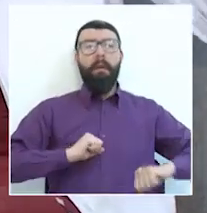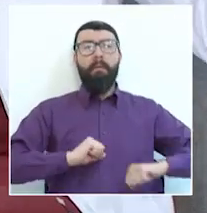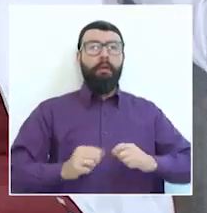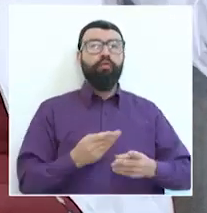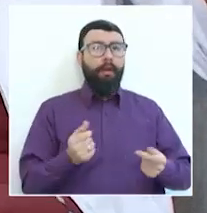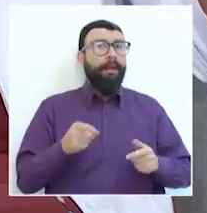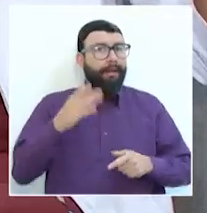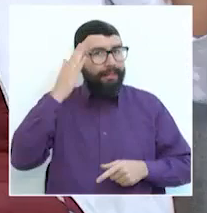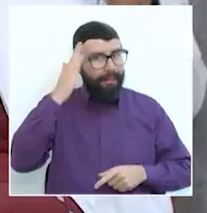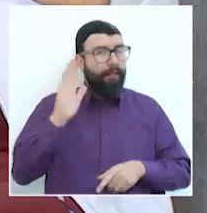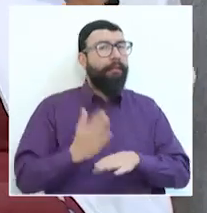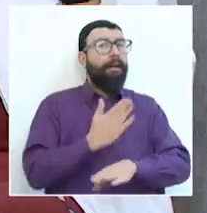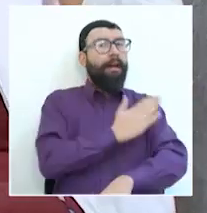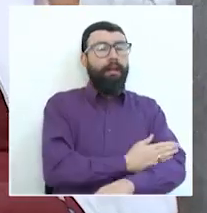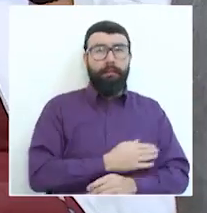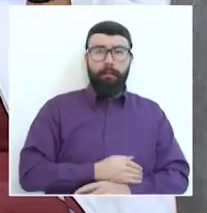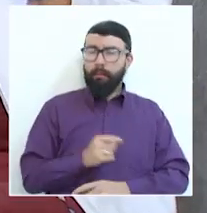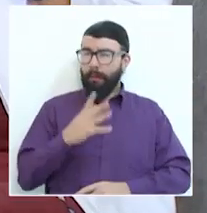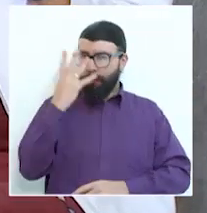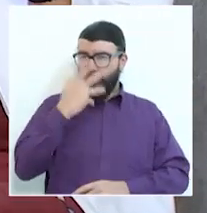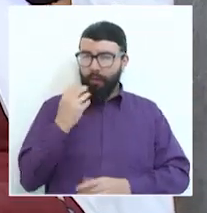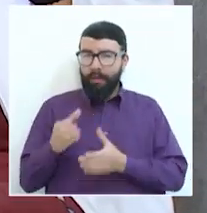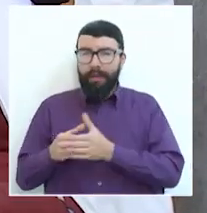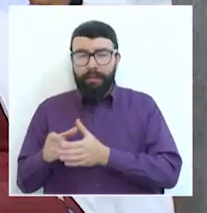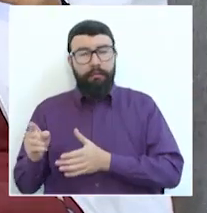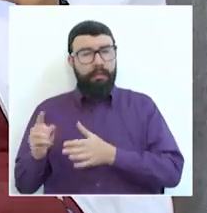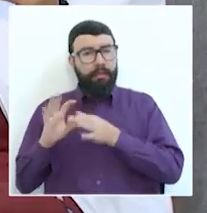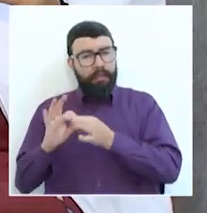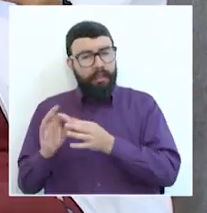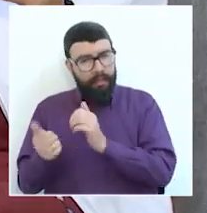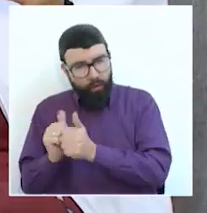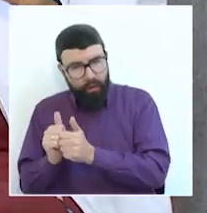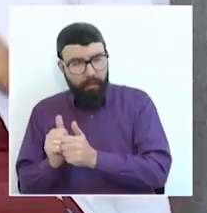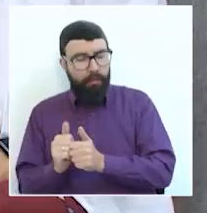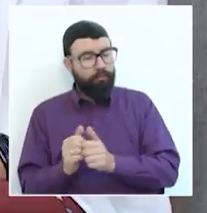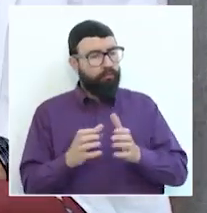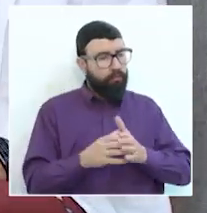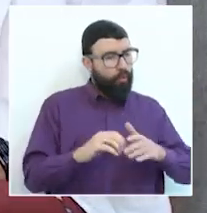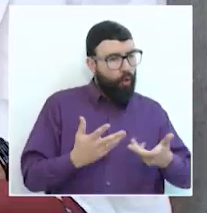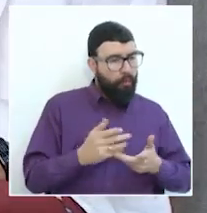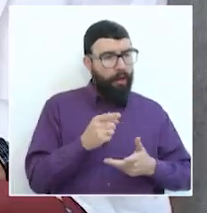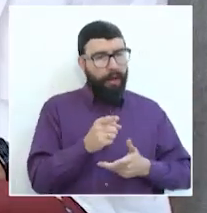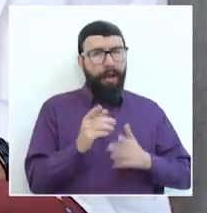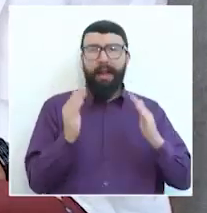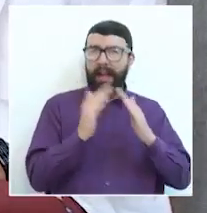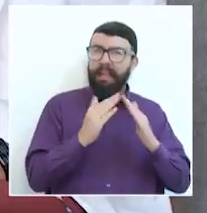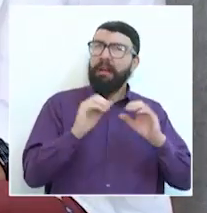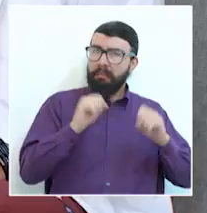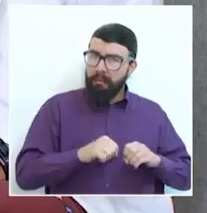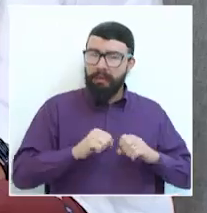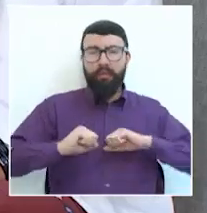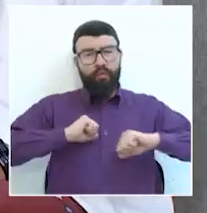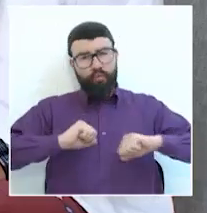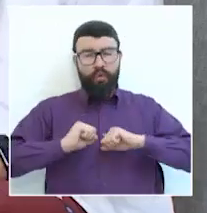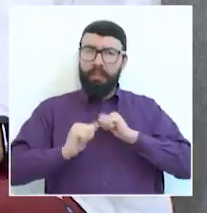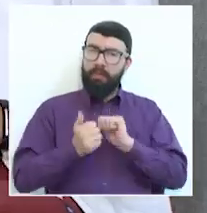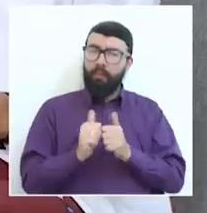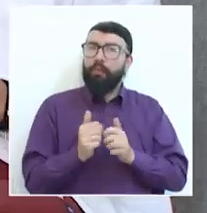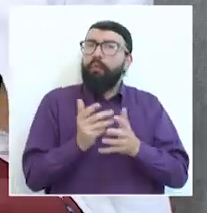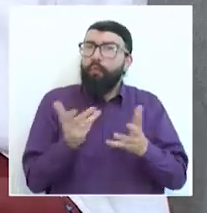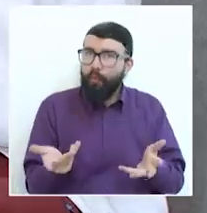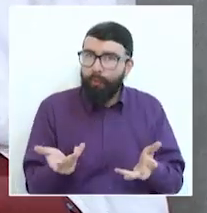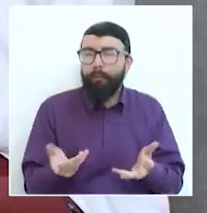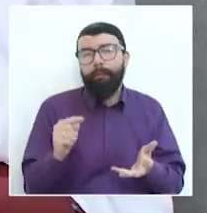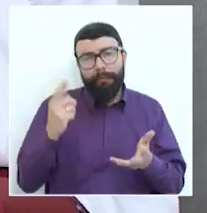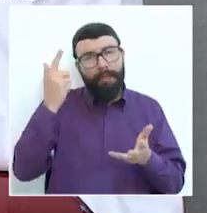la parte deportiva, pero también cómo lo podemos hacer desde el ejercicio físico, desde nuestra casa. Bueno,